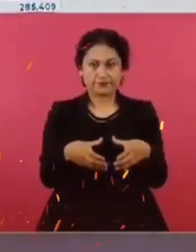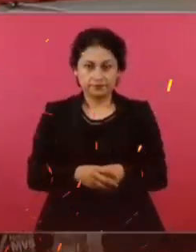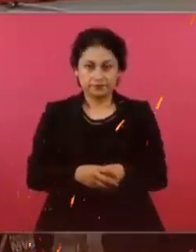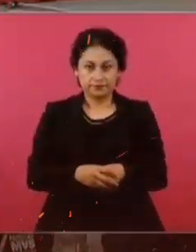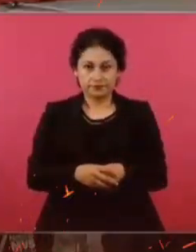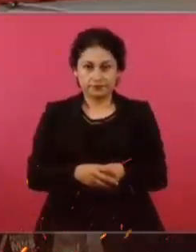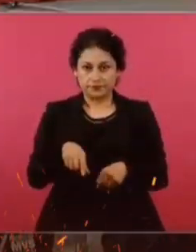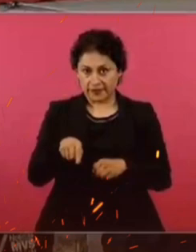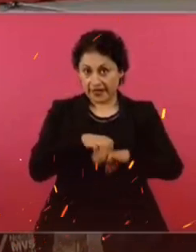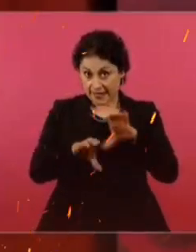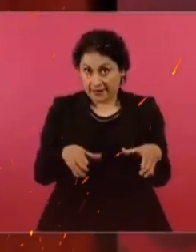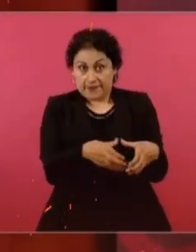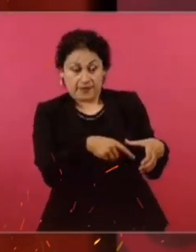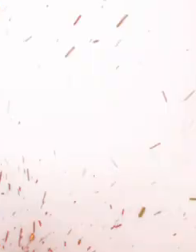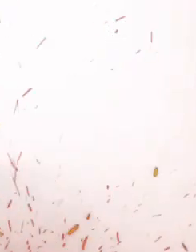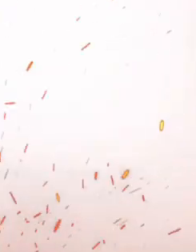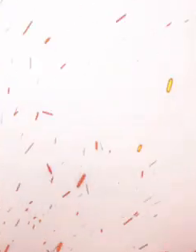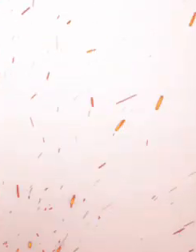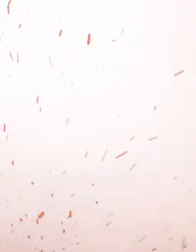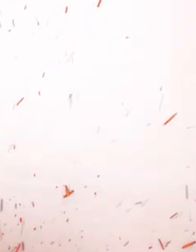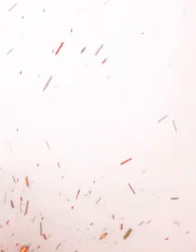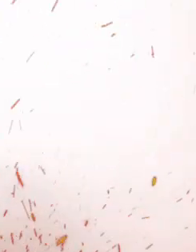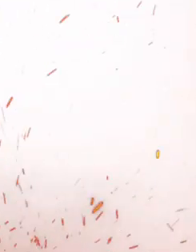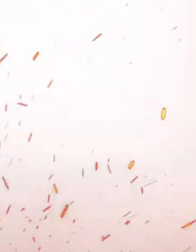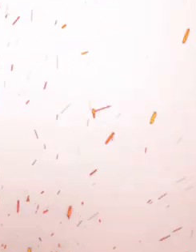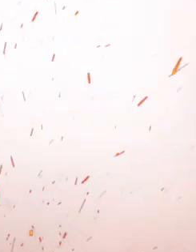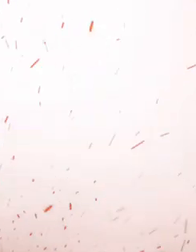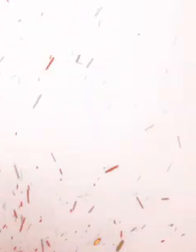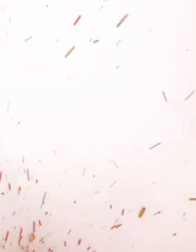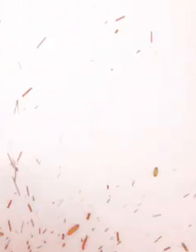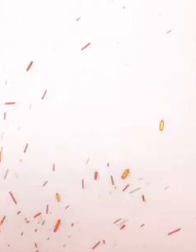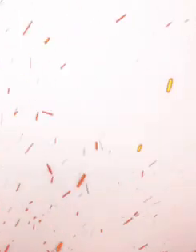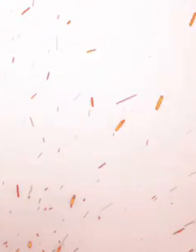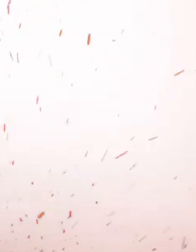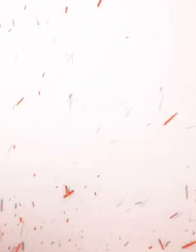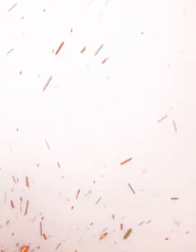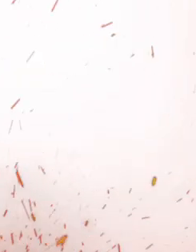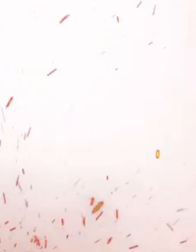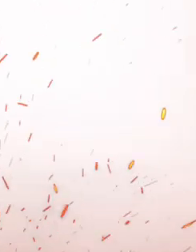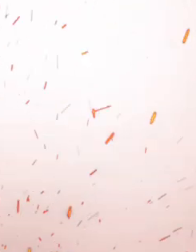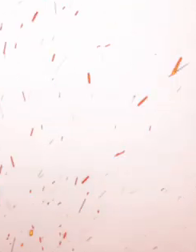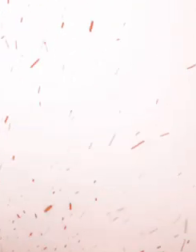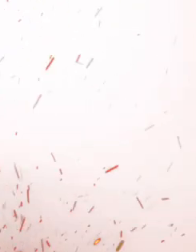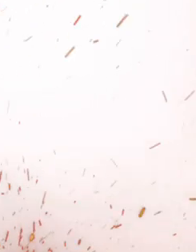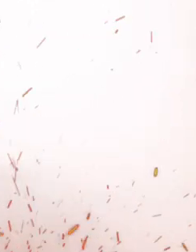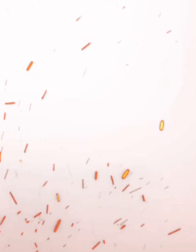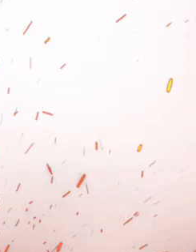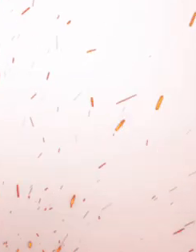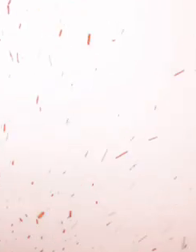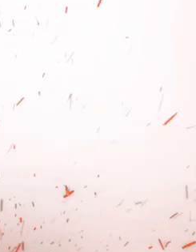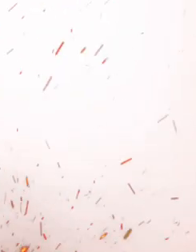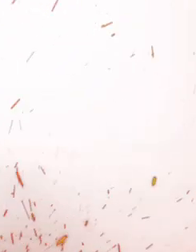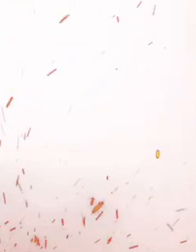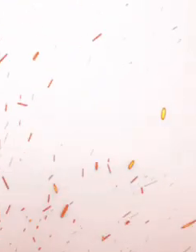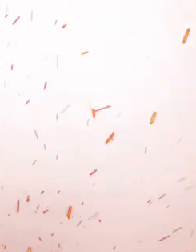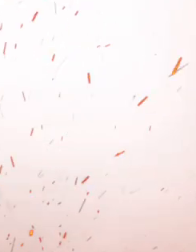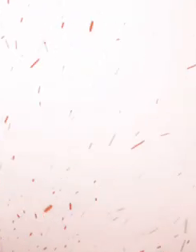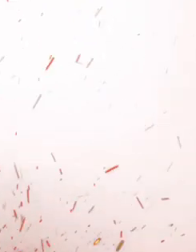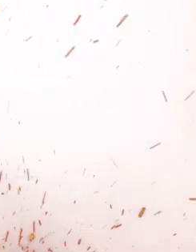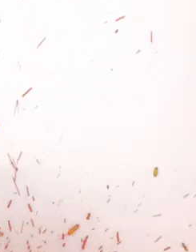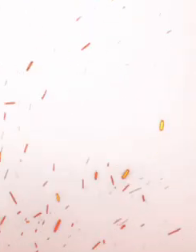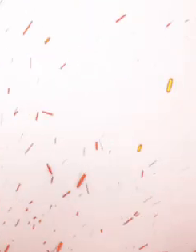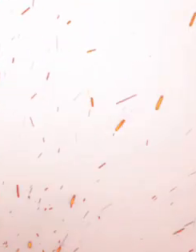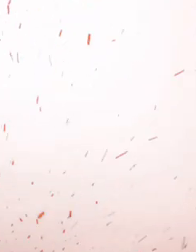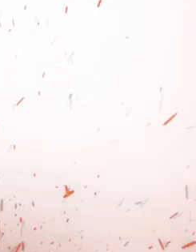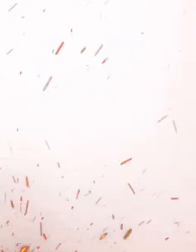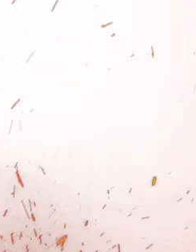Xochitl. Y luego hay otra, se dedica a lo mismo. Igual, ya no está la señora, pero sí está